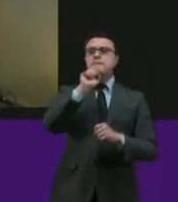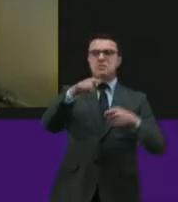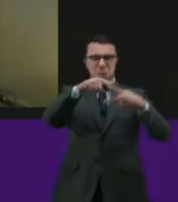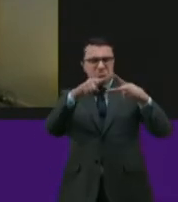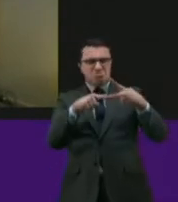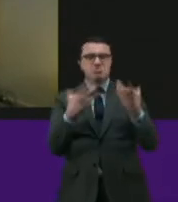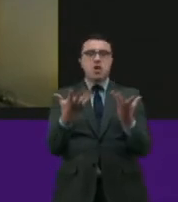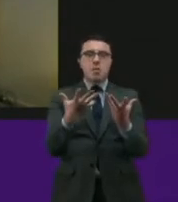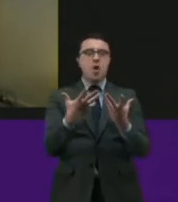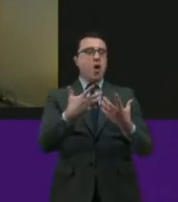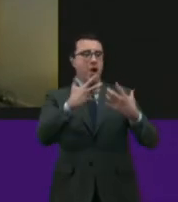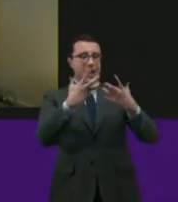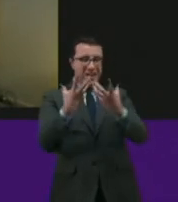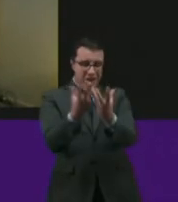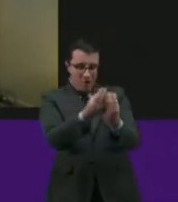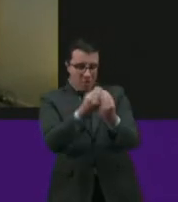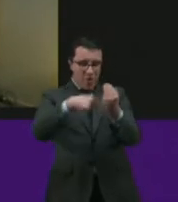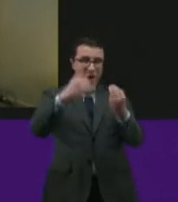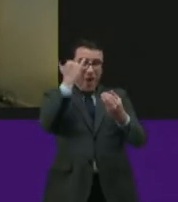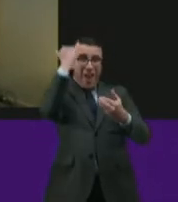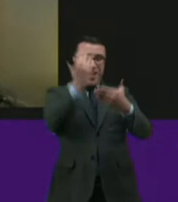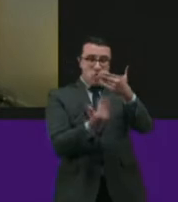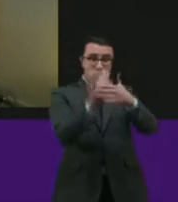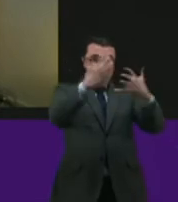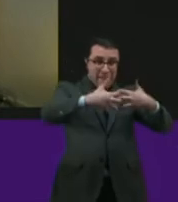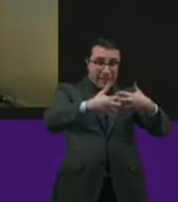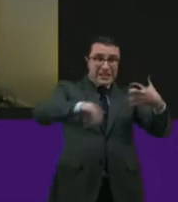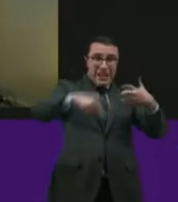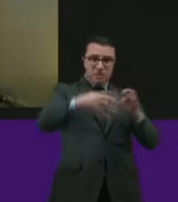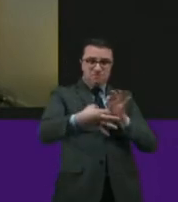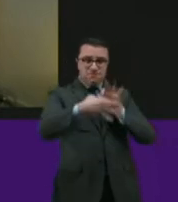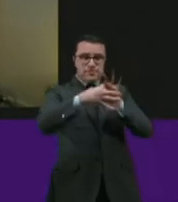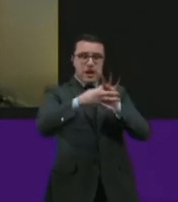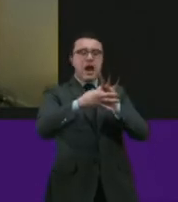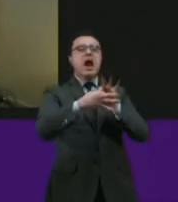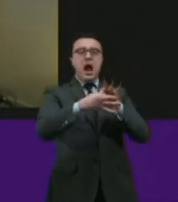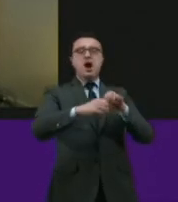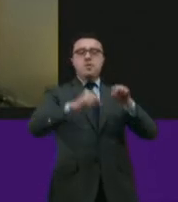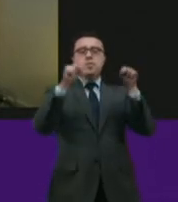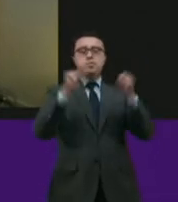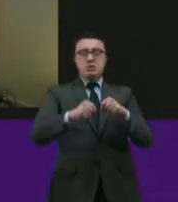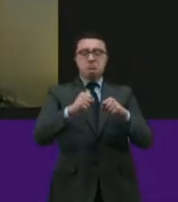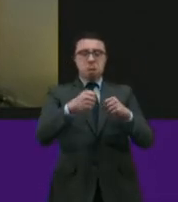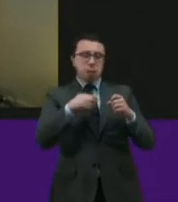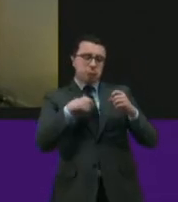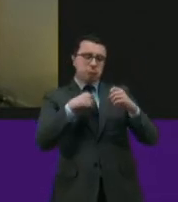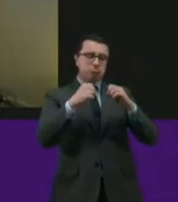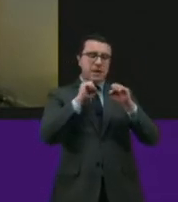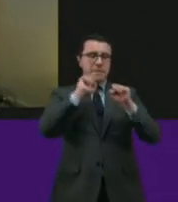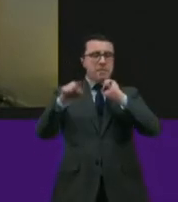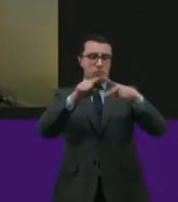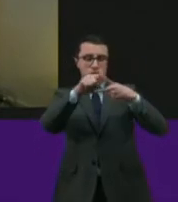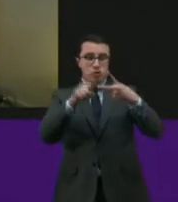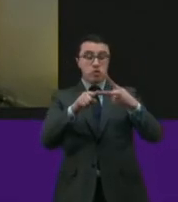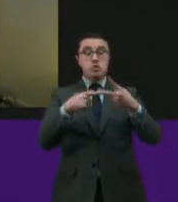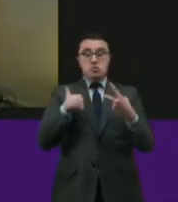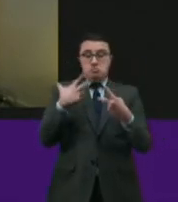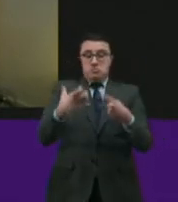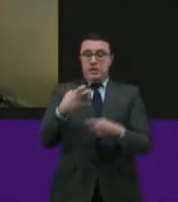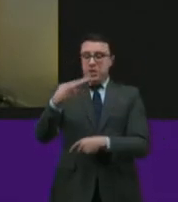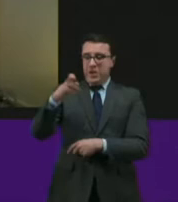trabajamos con los emprendedores. Pues inclusive me gustaría que Hernando le hiciera directamente